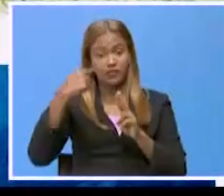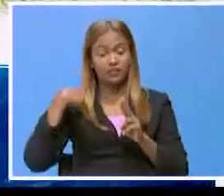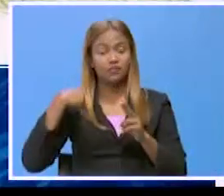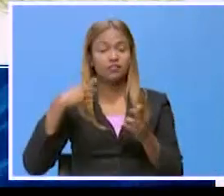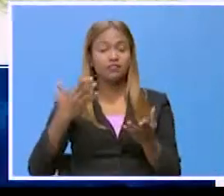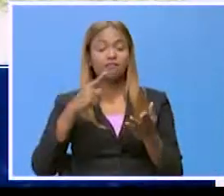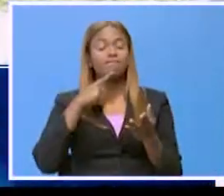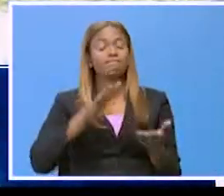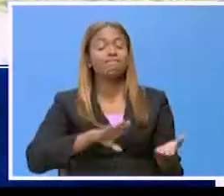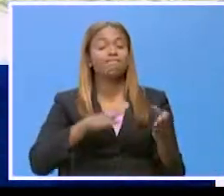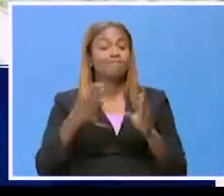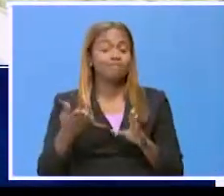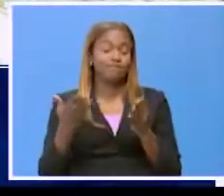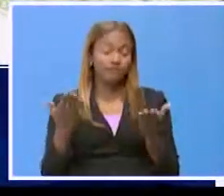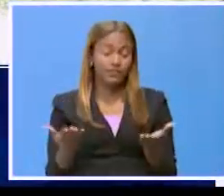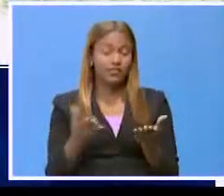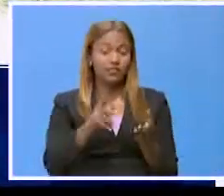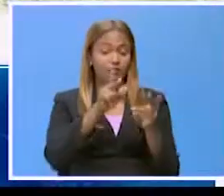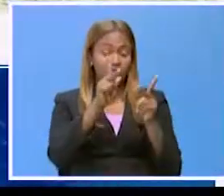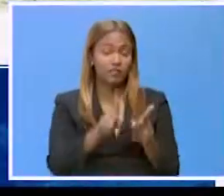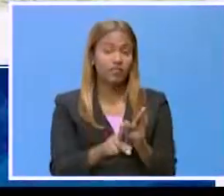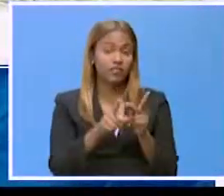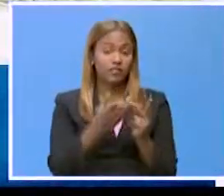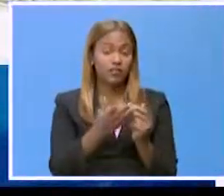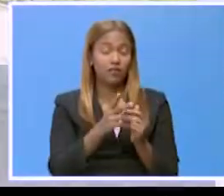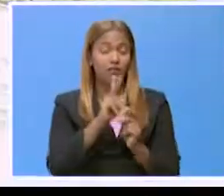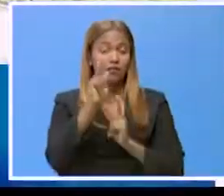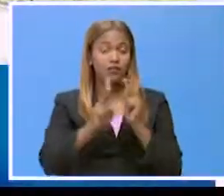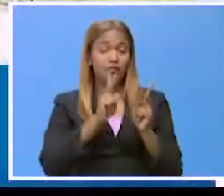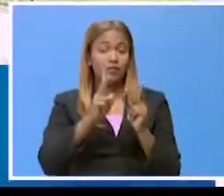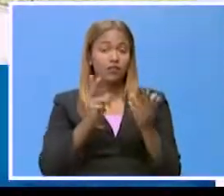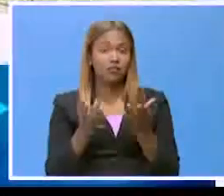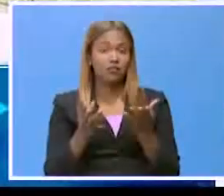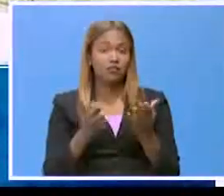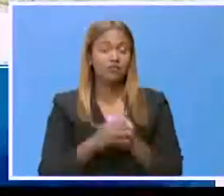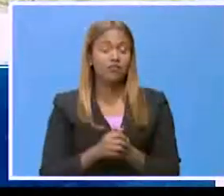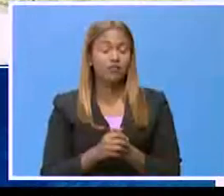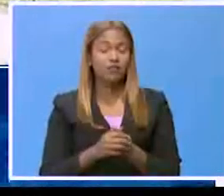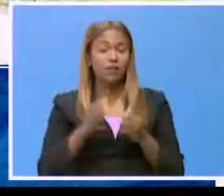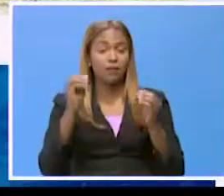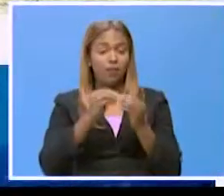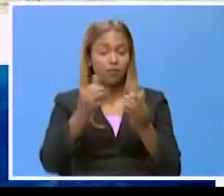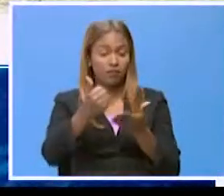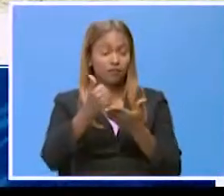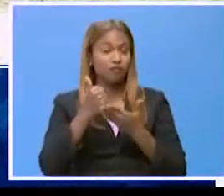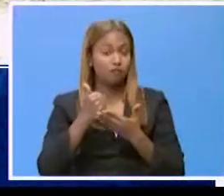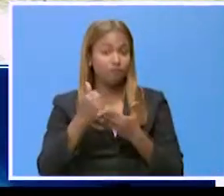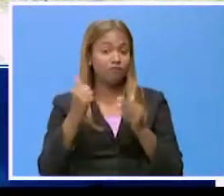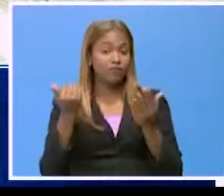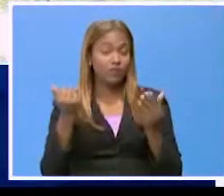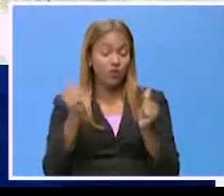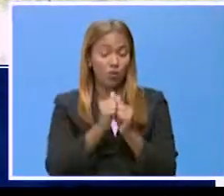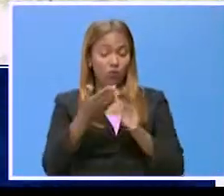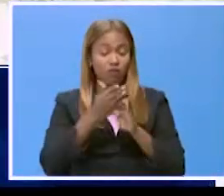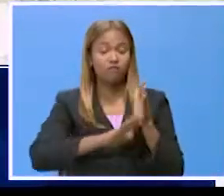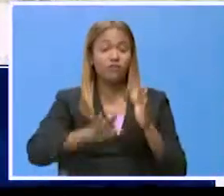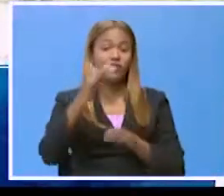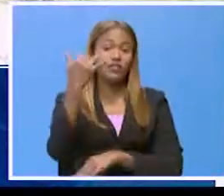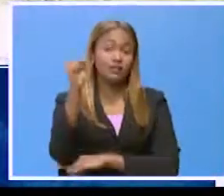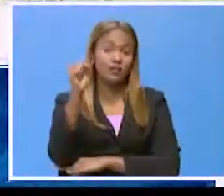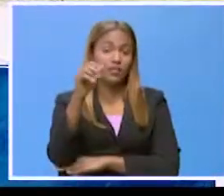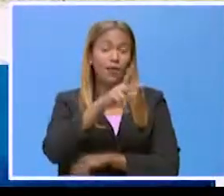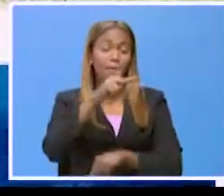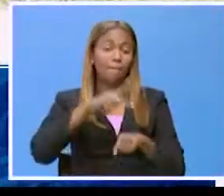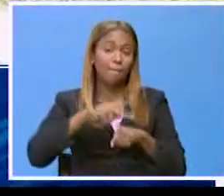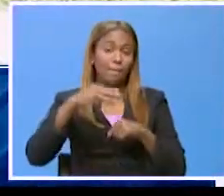tiempo un personaje que fue una de las personas que más incluso en el tema béisbol en los municipios ya más haga provincia